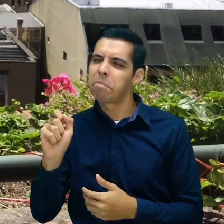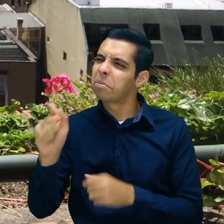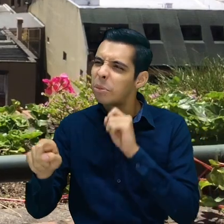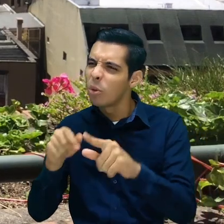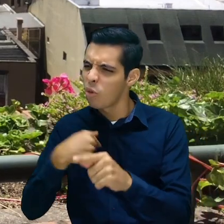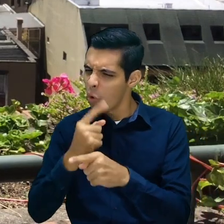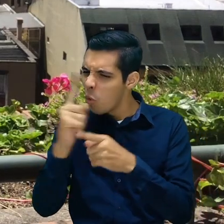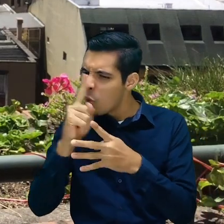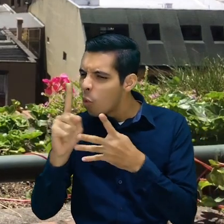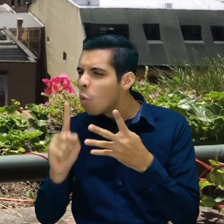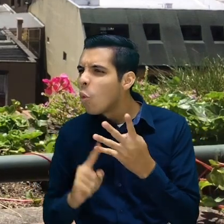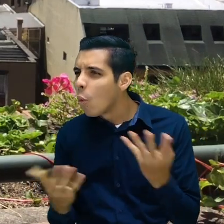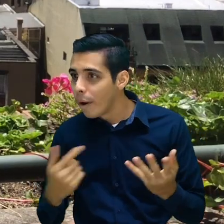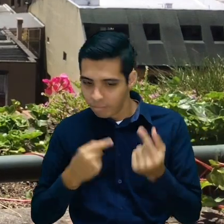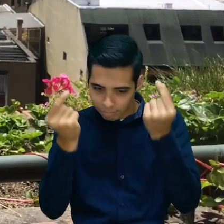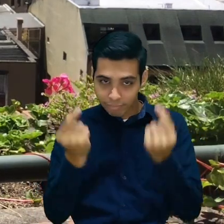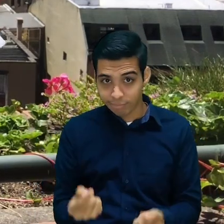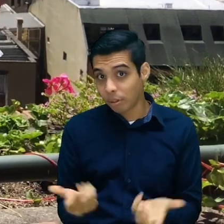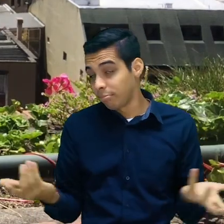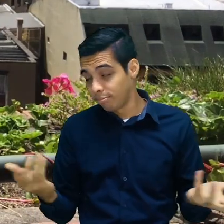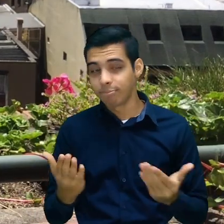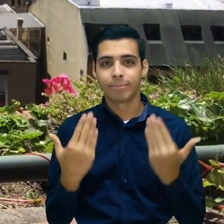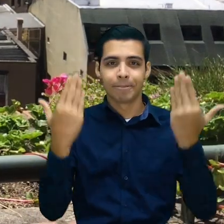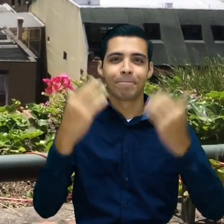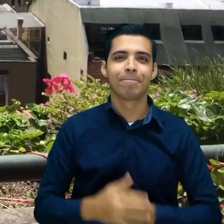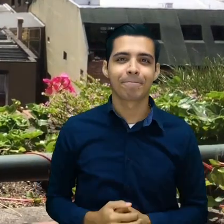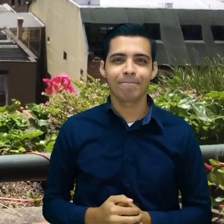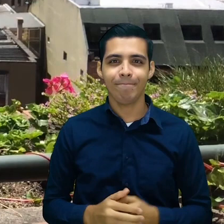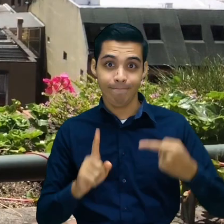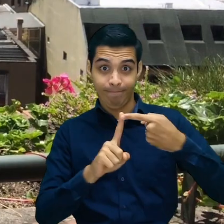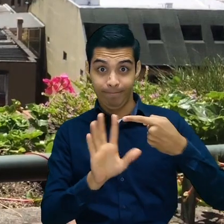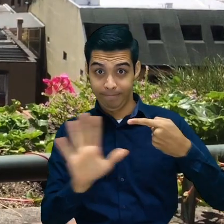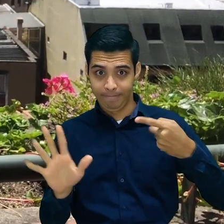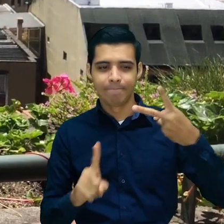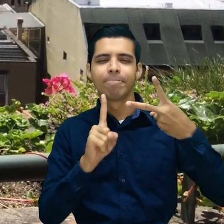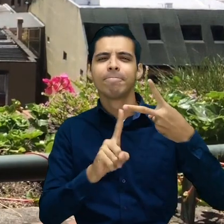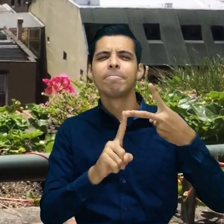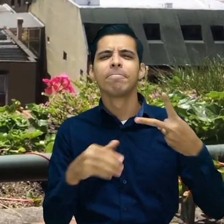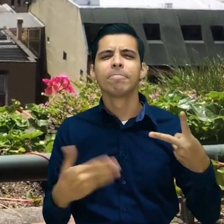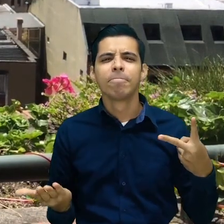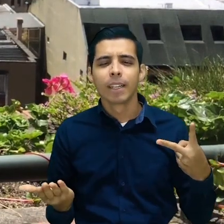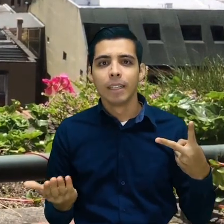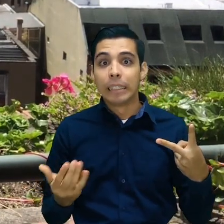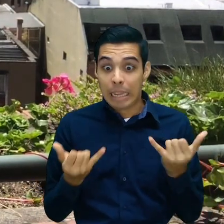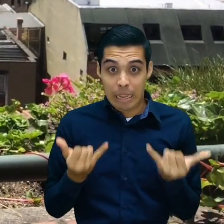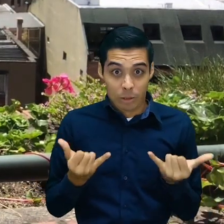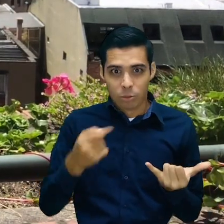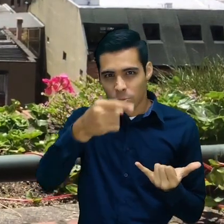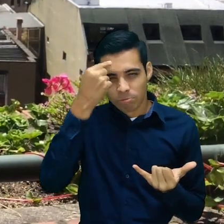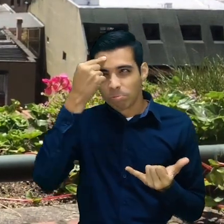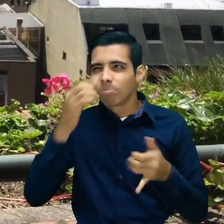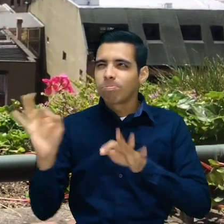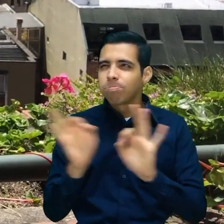punto, sí, de su vida financiera están y obviamente avanzar hacia sus metas. Número 12, un aprendizaje del mundo adulto es empezar desde ya